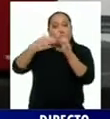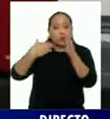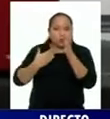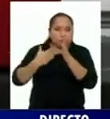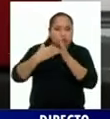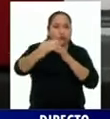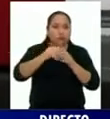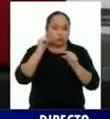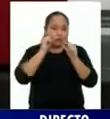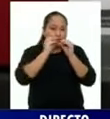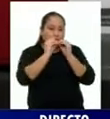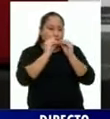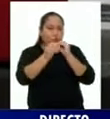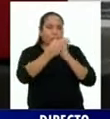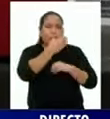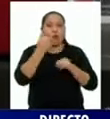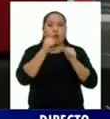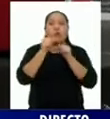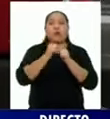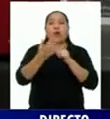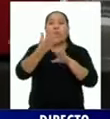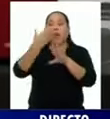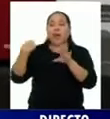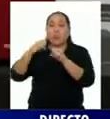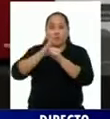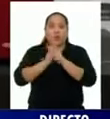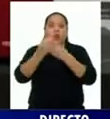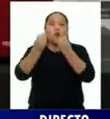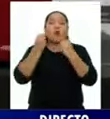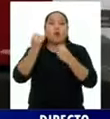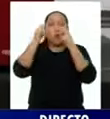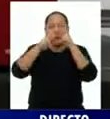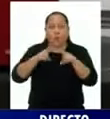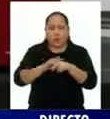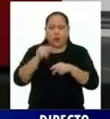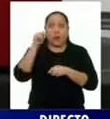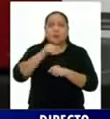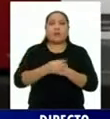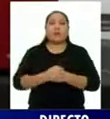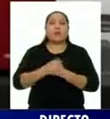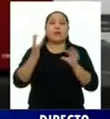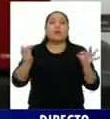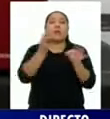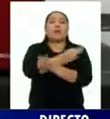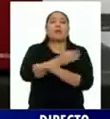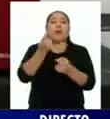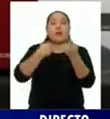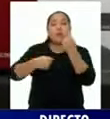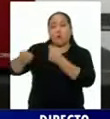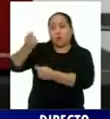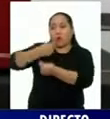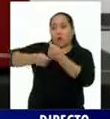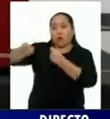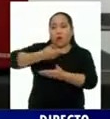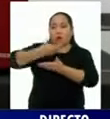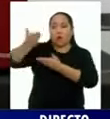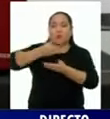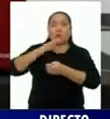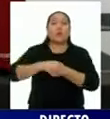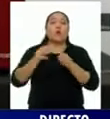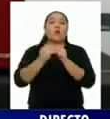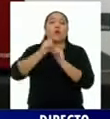índices antes de la pandemia? ¿Y cómo incide en esta recuperación el intercambio comercial que actualmente tenemos con el